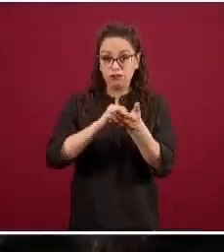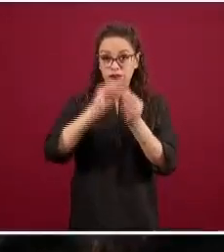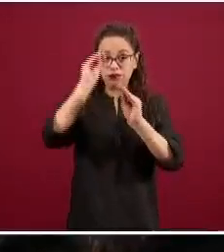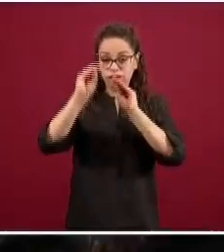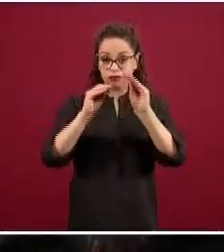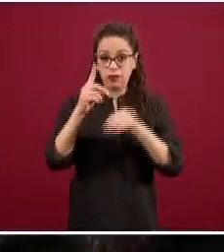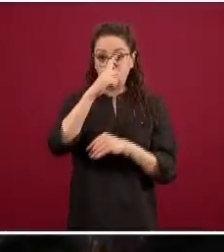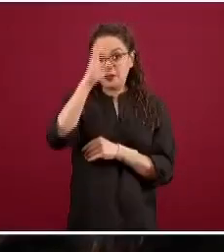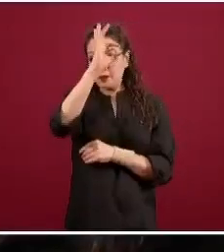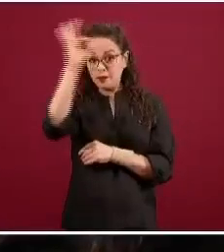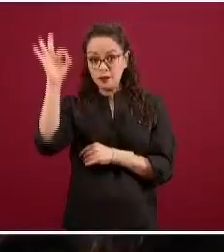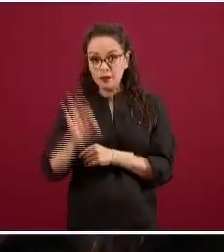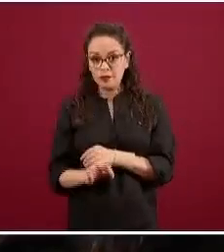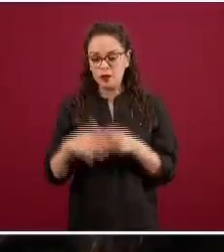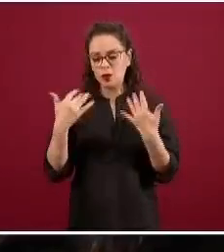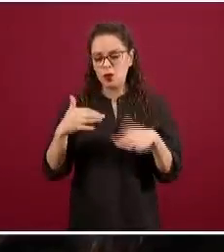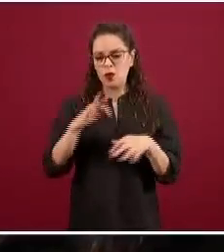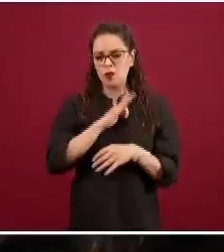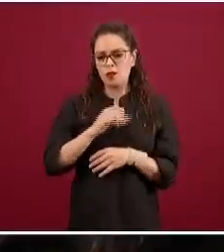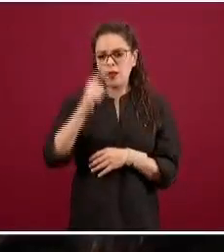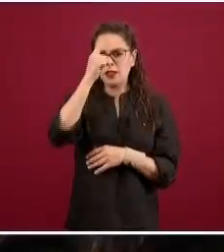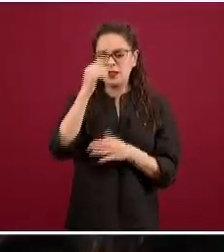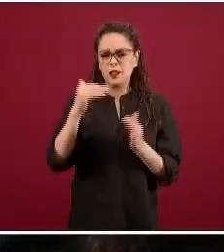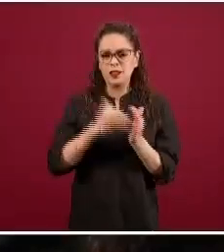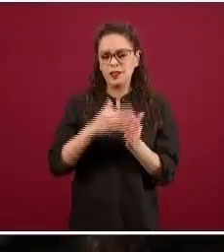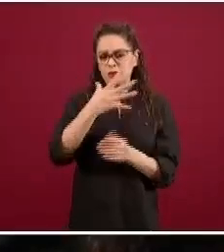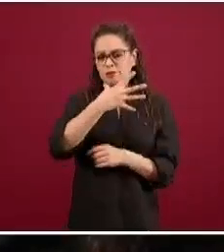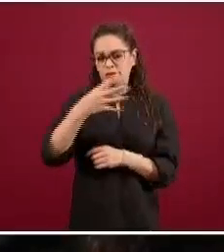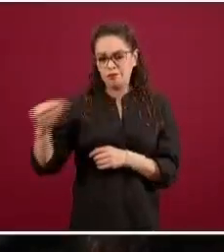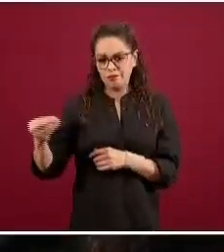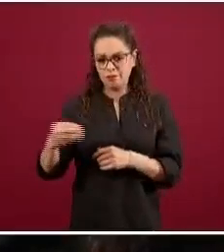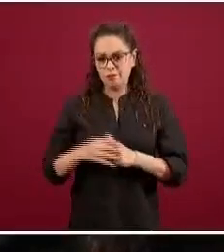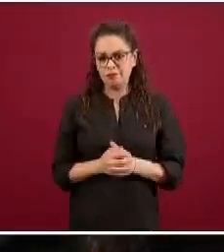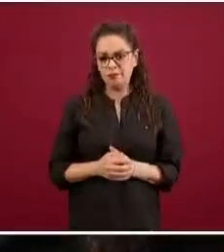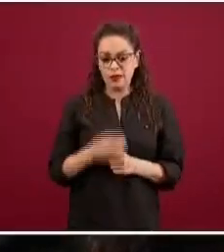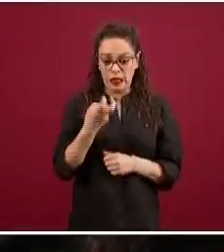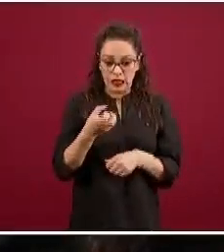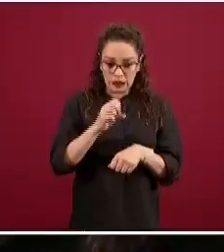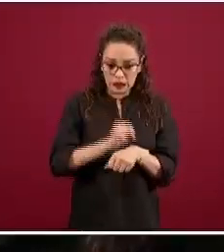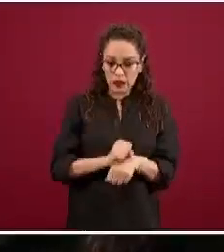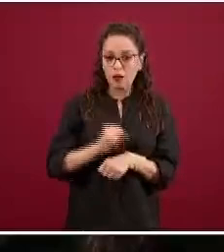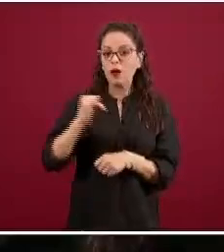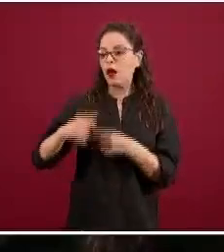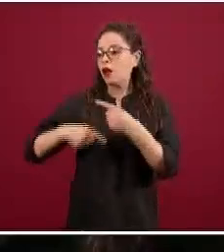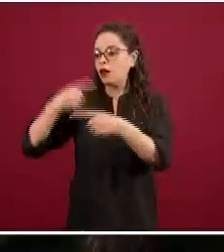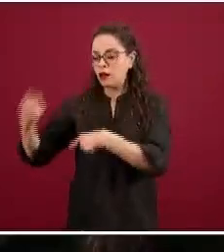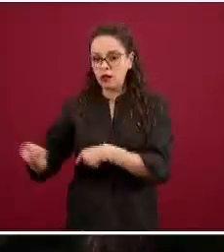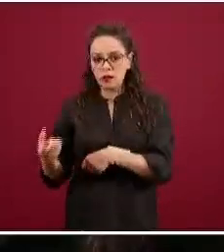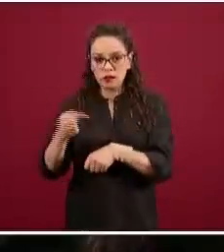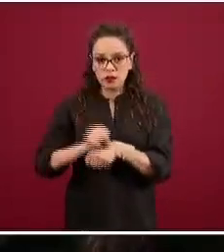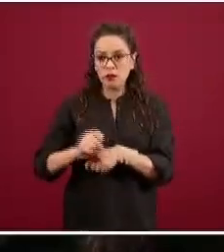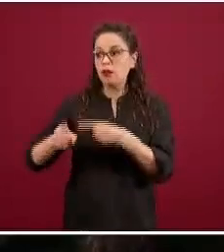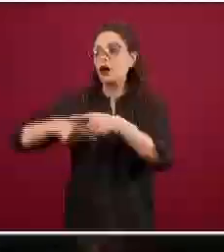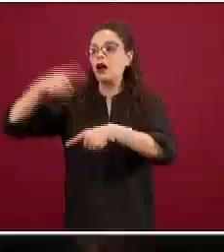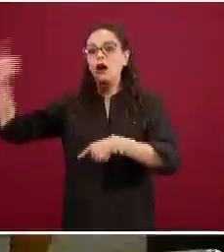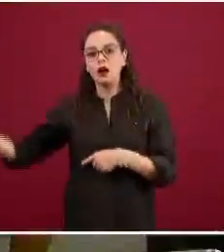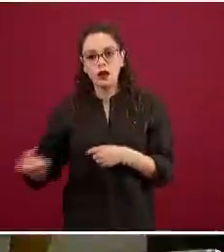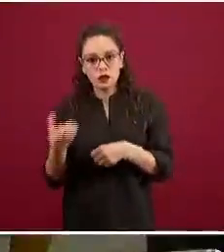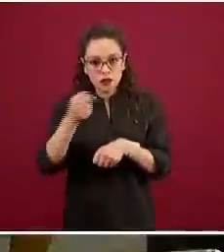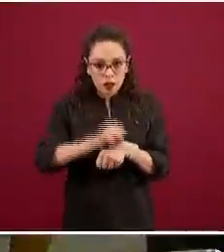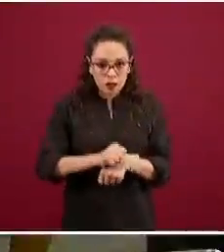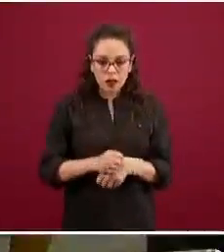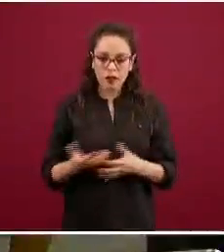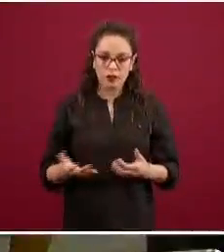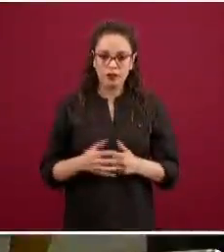a 7,500. Y tan solo esta semana, más la otra, más la otra, más la otra. Cada año hay decenas, de